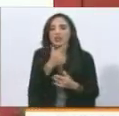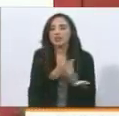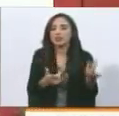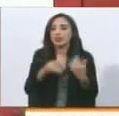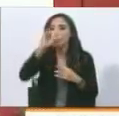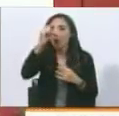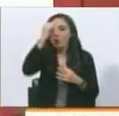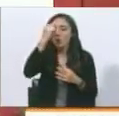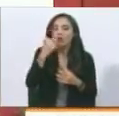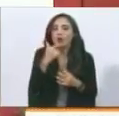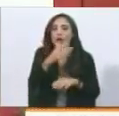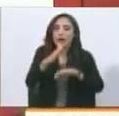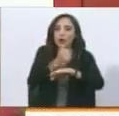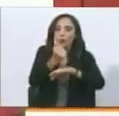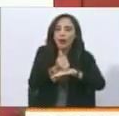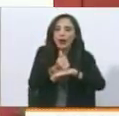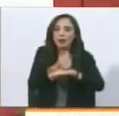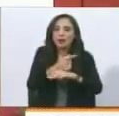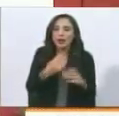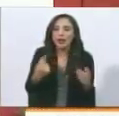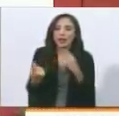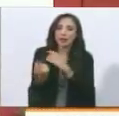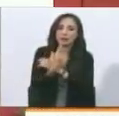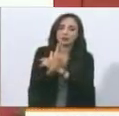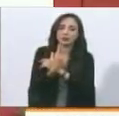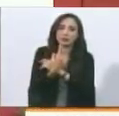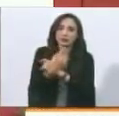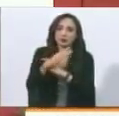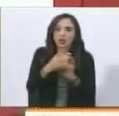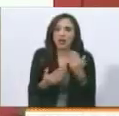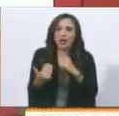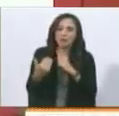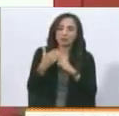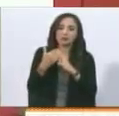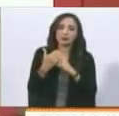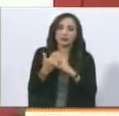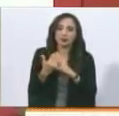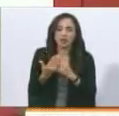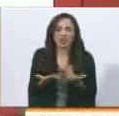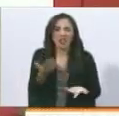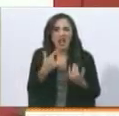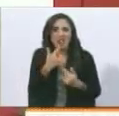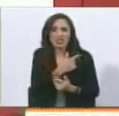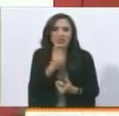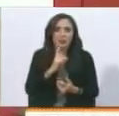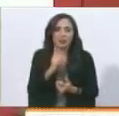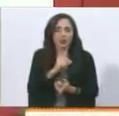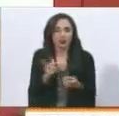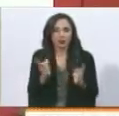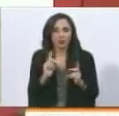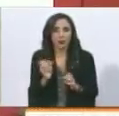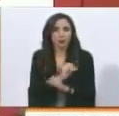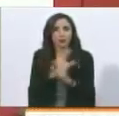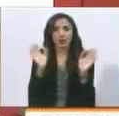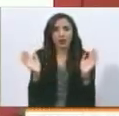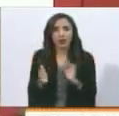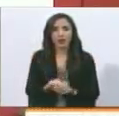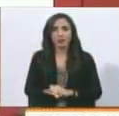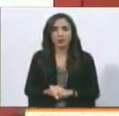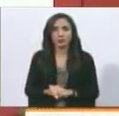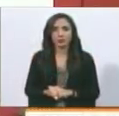lo mandó. Es mentira. Es mentira, no lo dice hasta, ¿cómo se llama? Bailey, ¿cómo